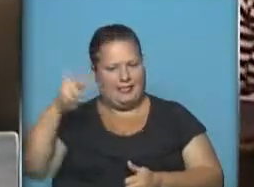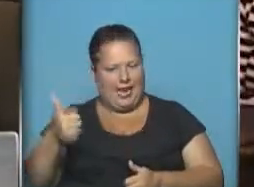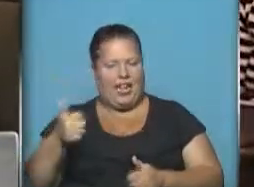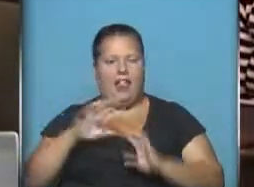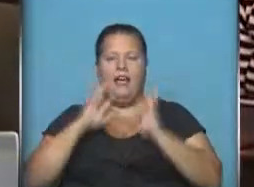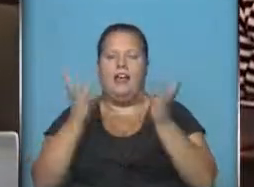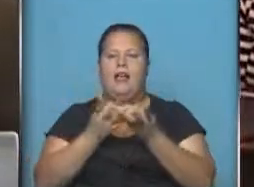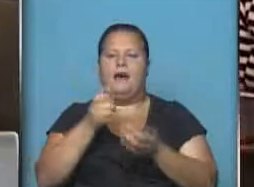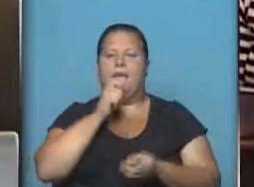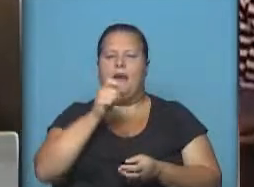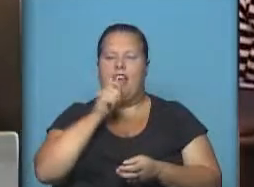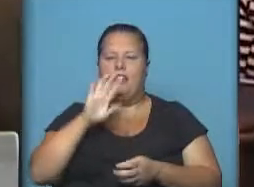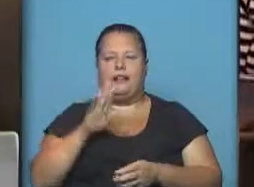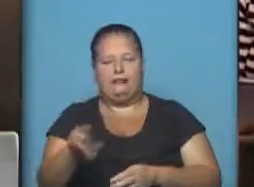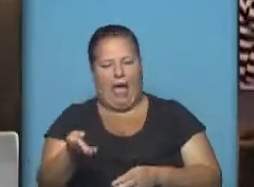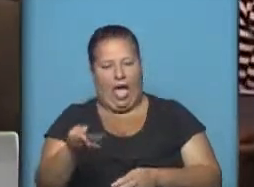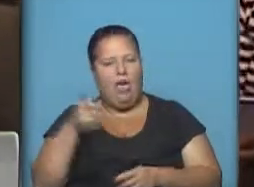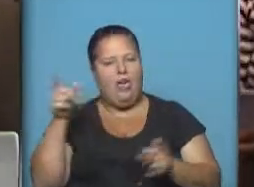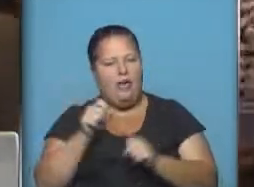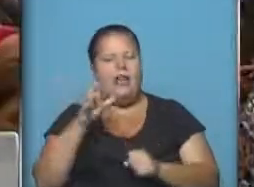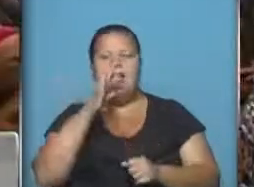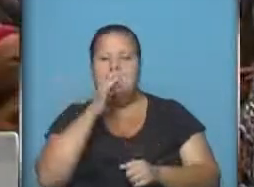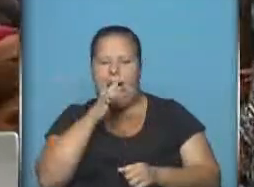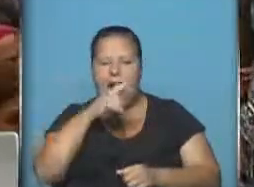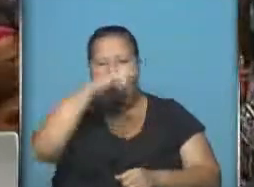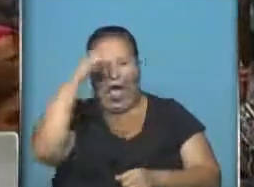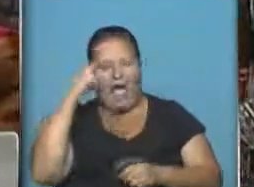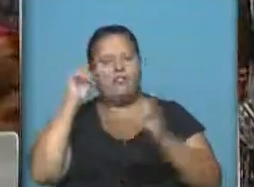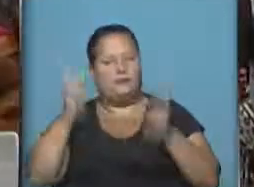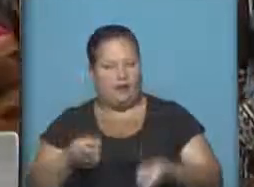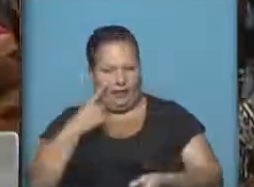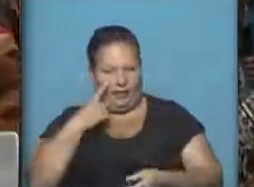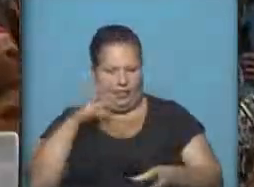la prensa canalla como Clarín y La Nación.